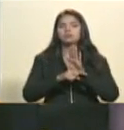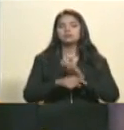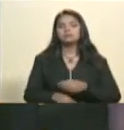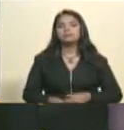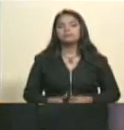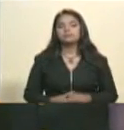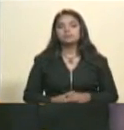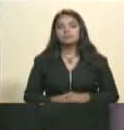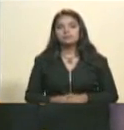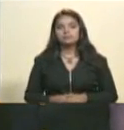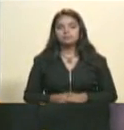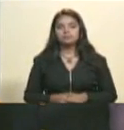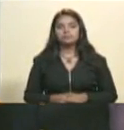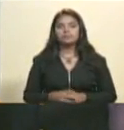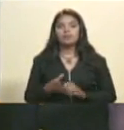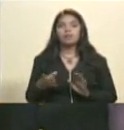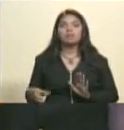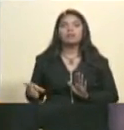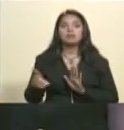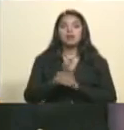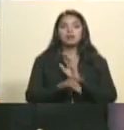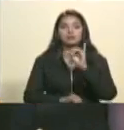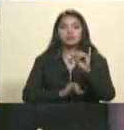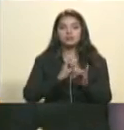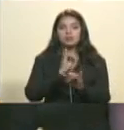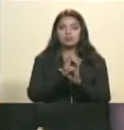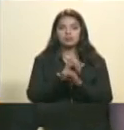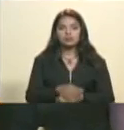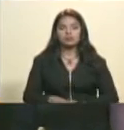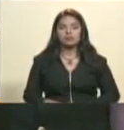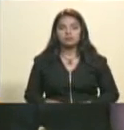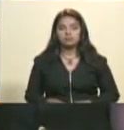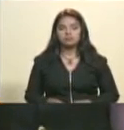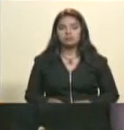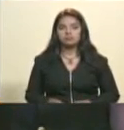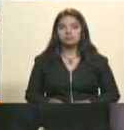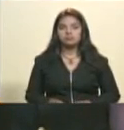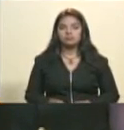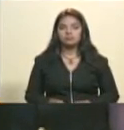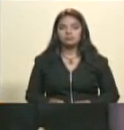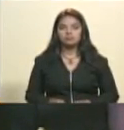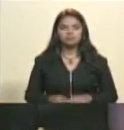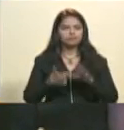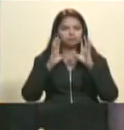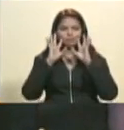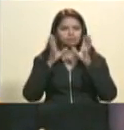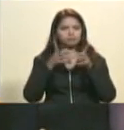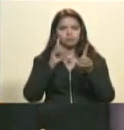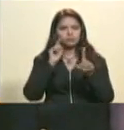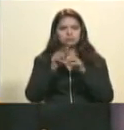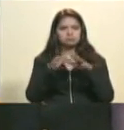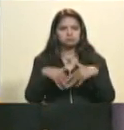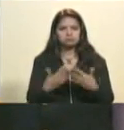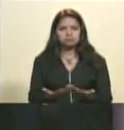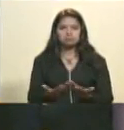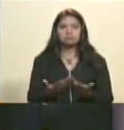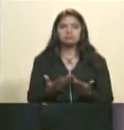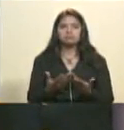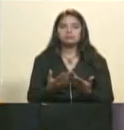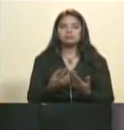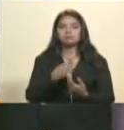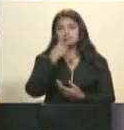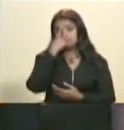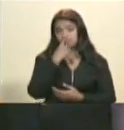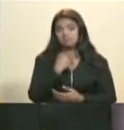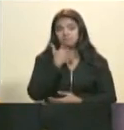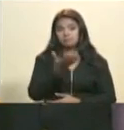elementales principios del derecho internacional, con el desquiciado propósito de minar la imagen